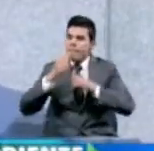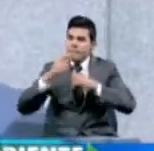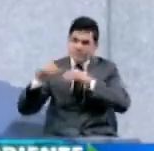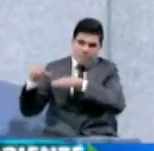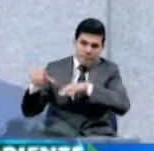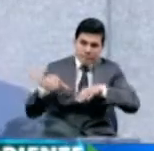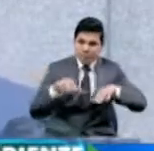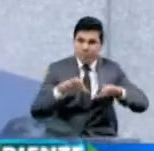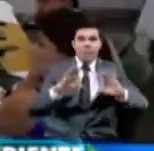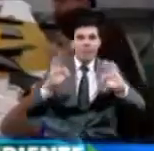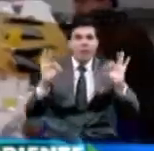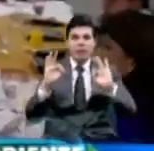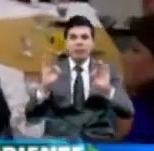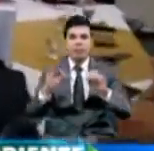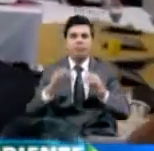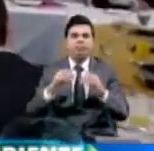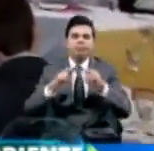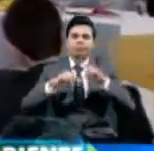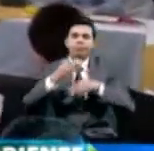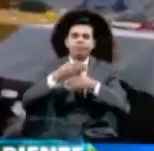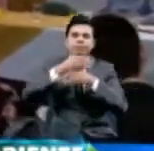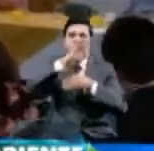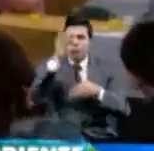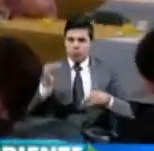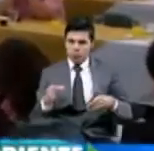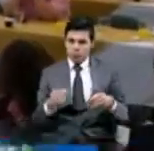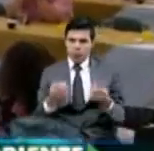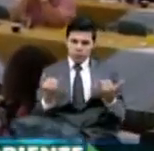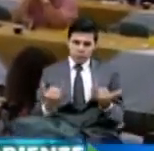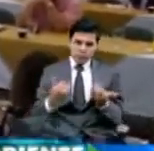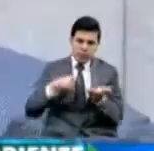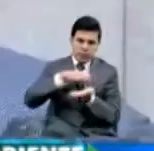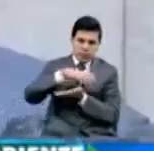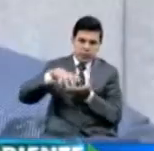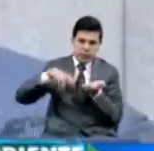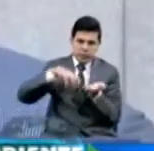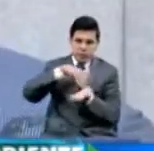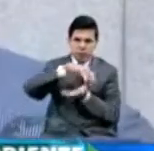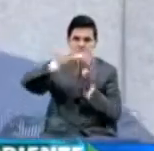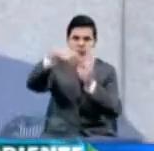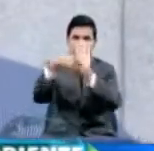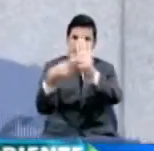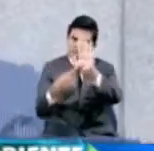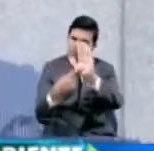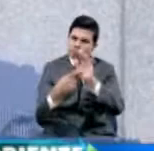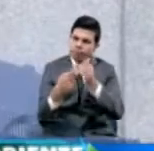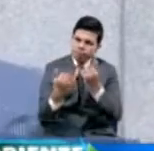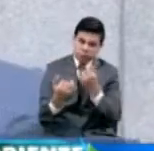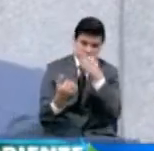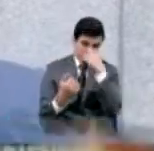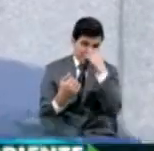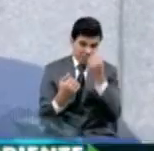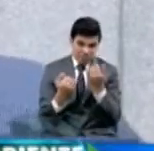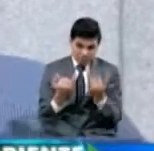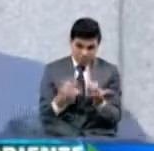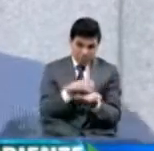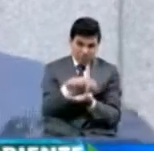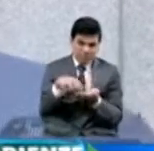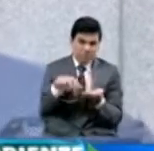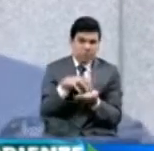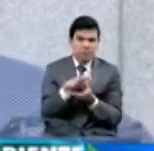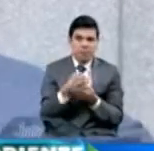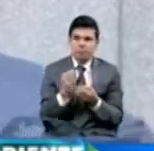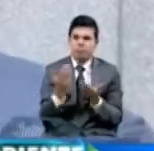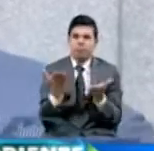nunca se hacen las obras. Santander en este aspecto ha tenido la